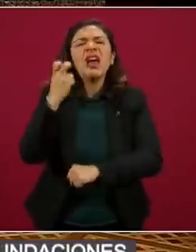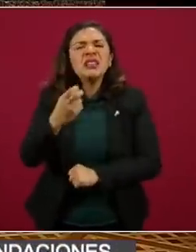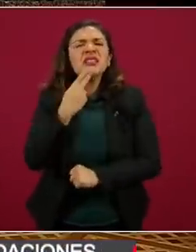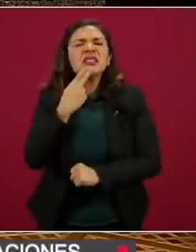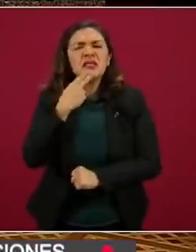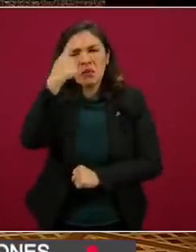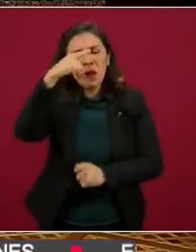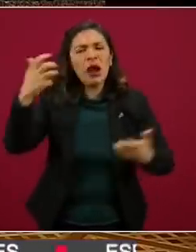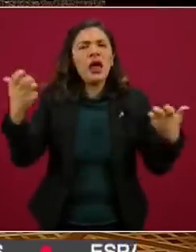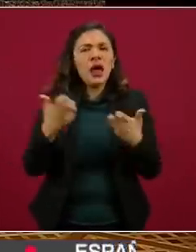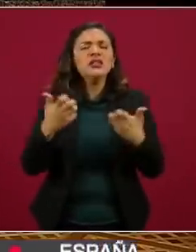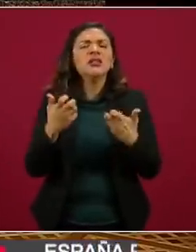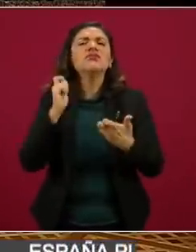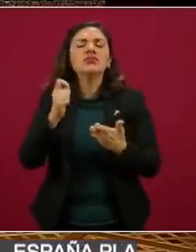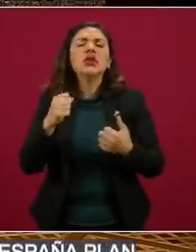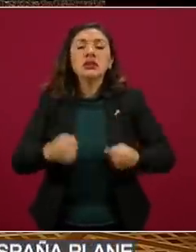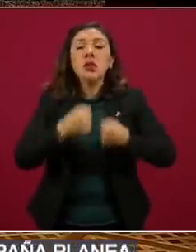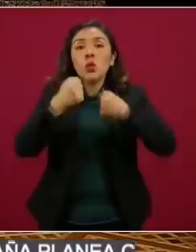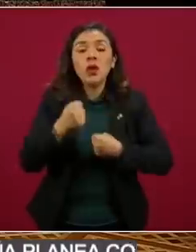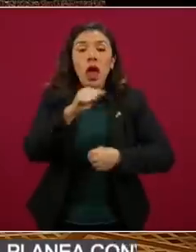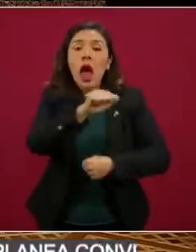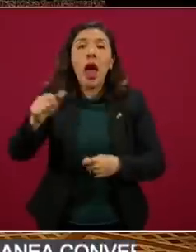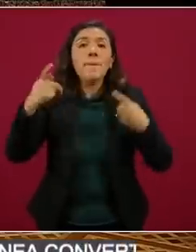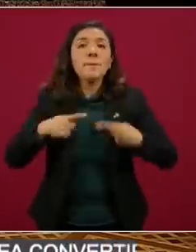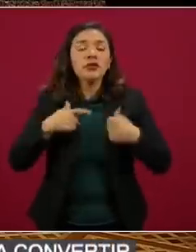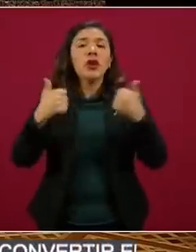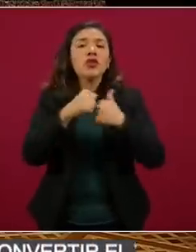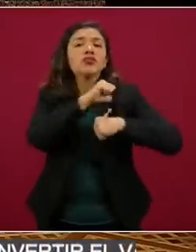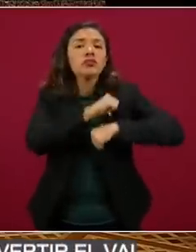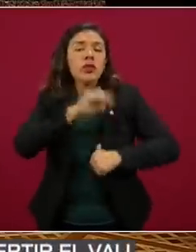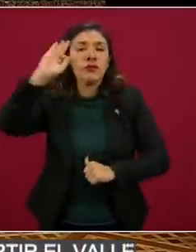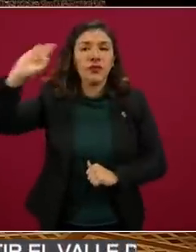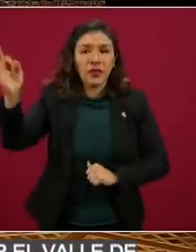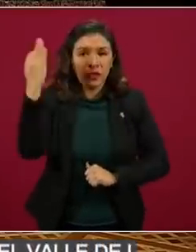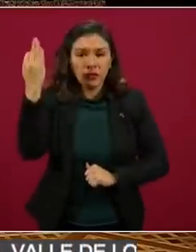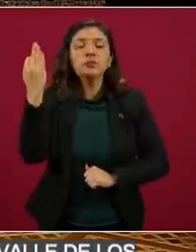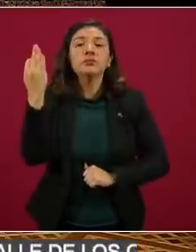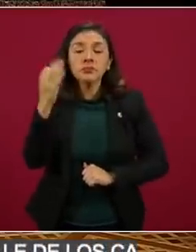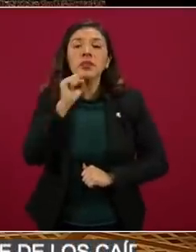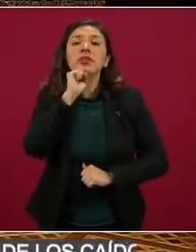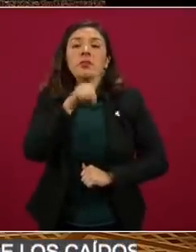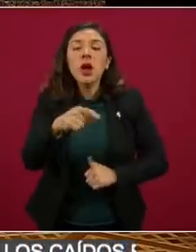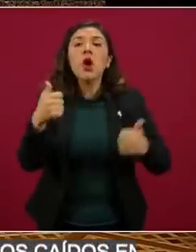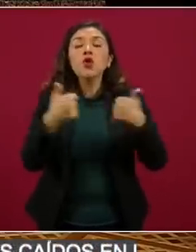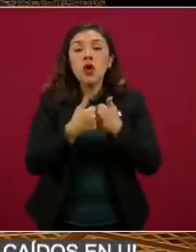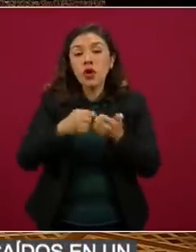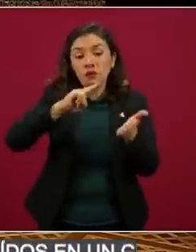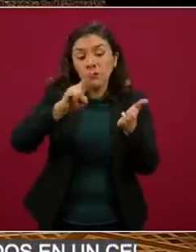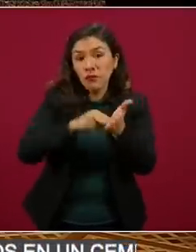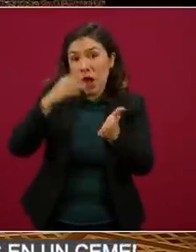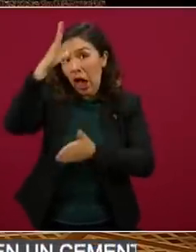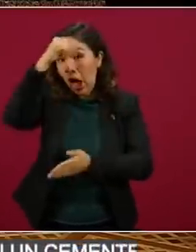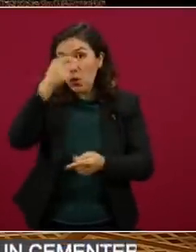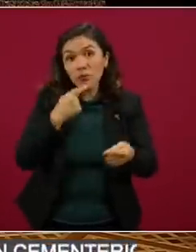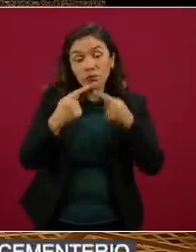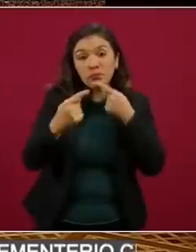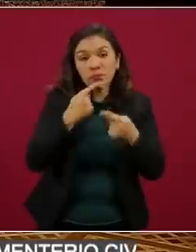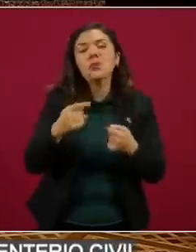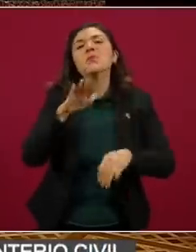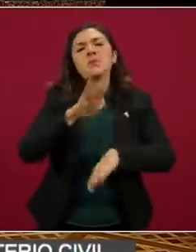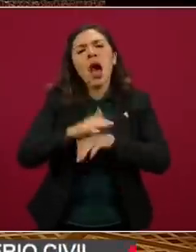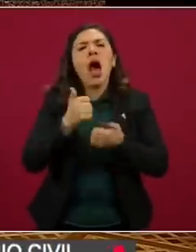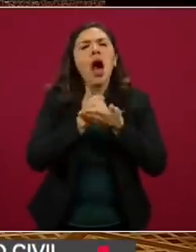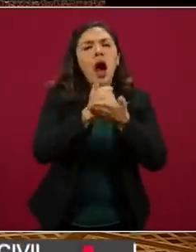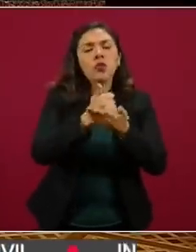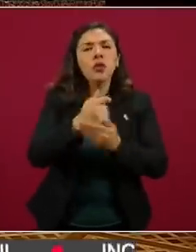realizar la función de seguridad pública a cargo de la federación y conforme a los convenios respectivos colaborar